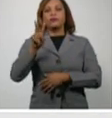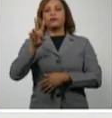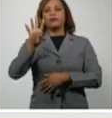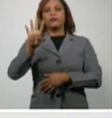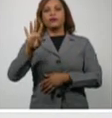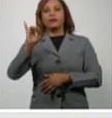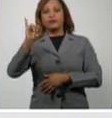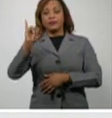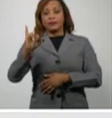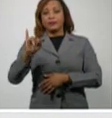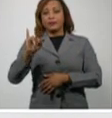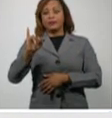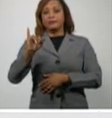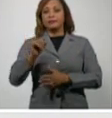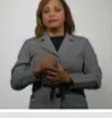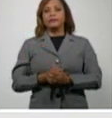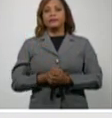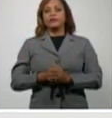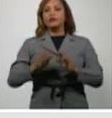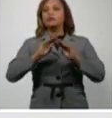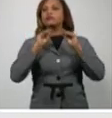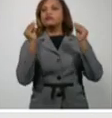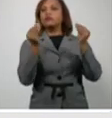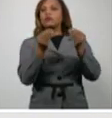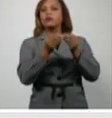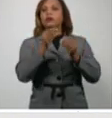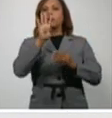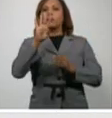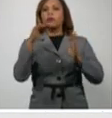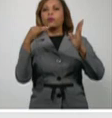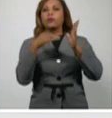11.246 y un total de